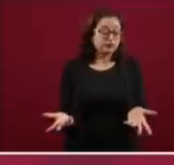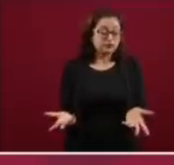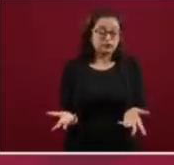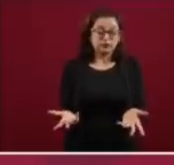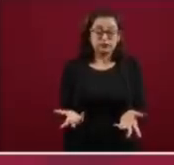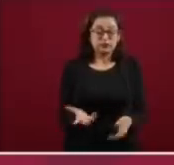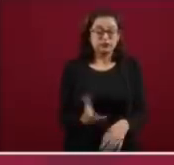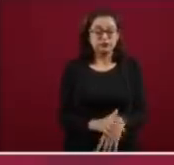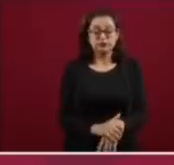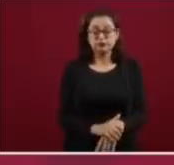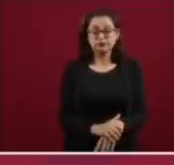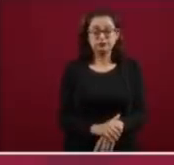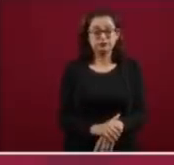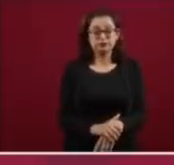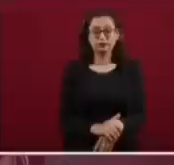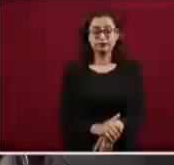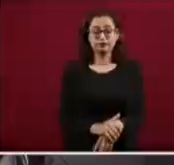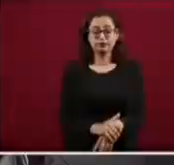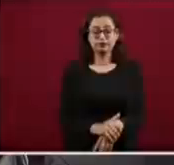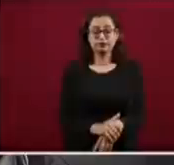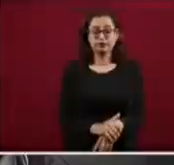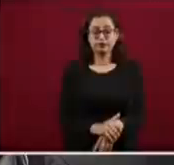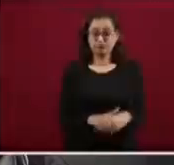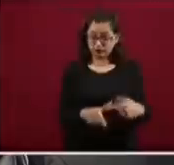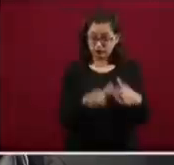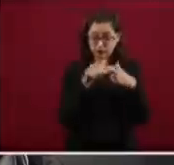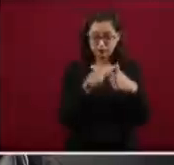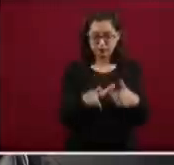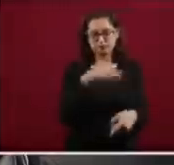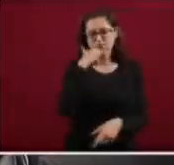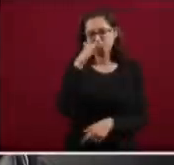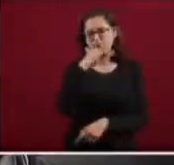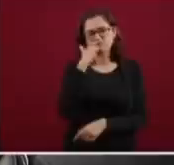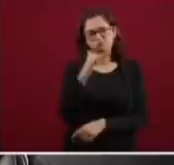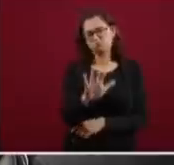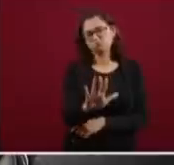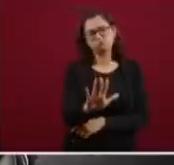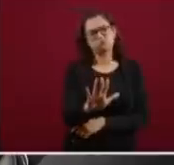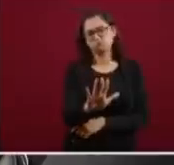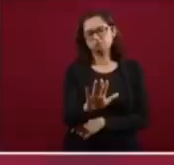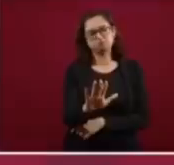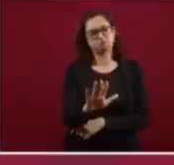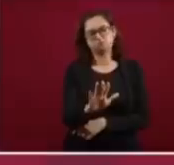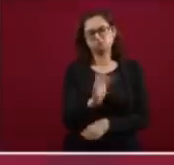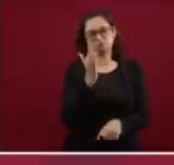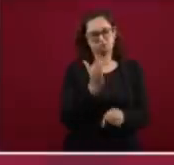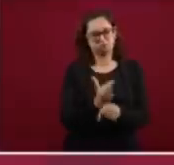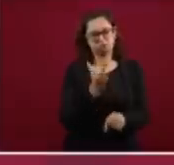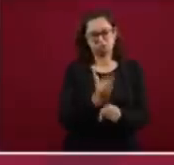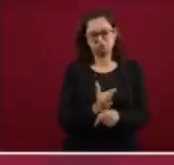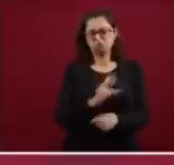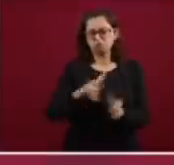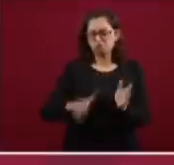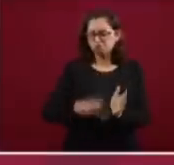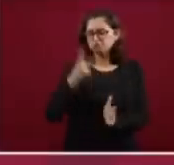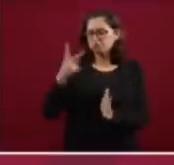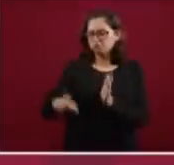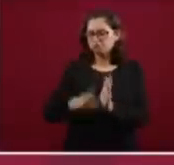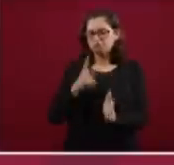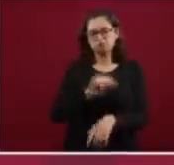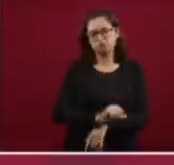no se va a tolerar la corrupción en este caso y en otros hay que